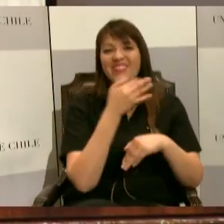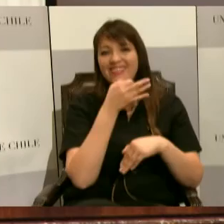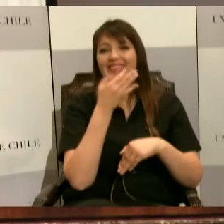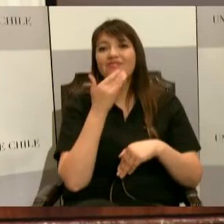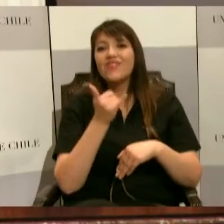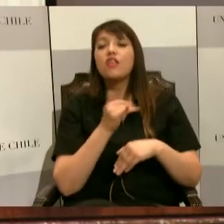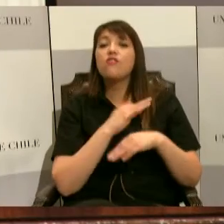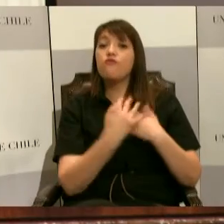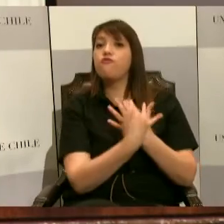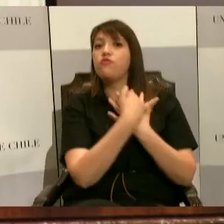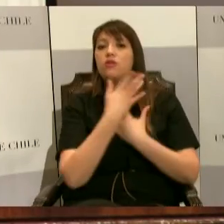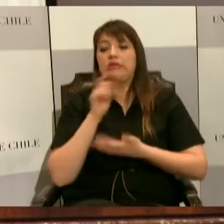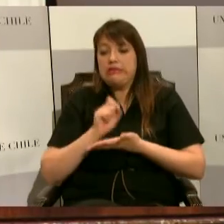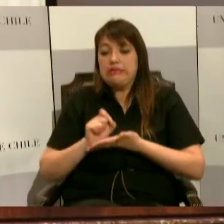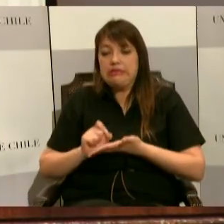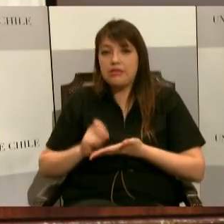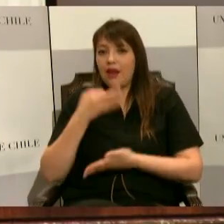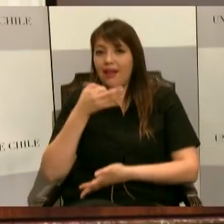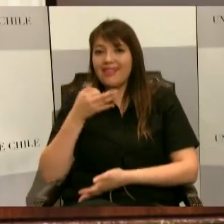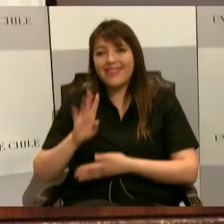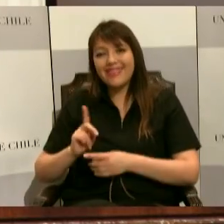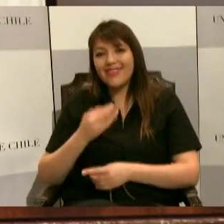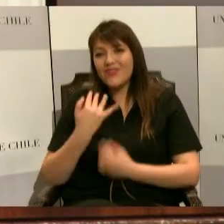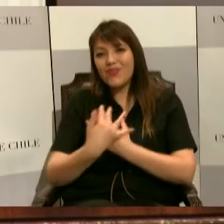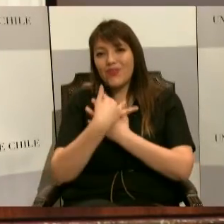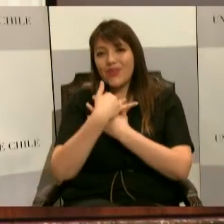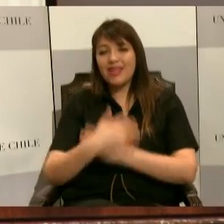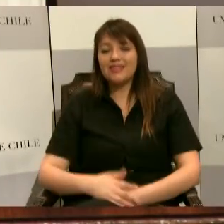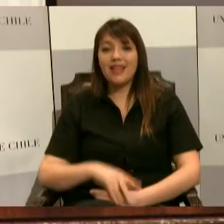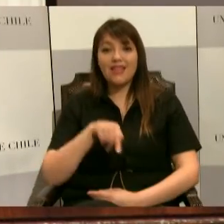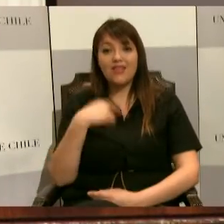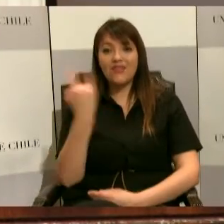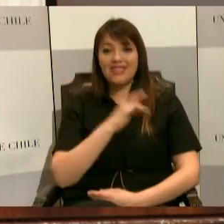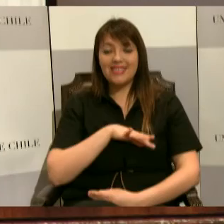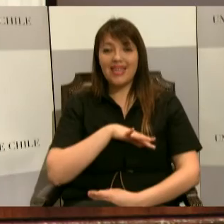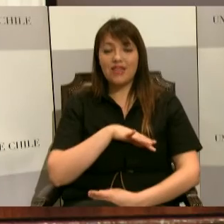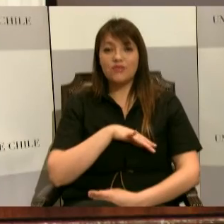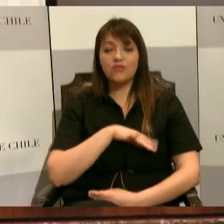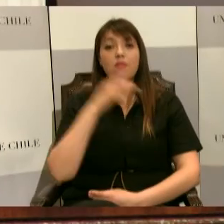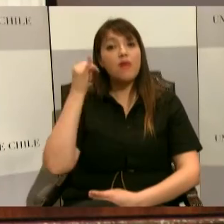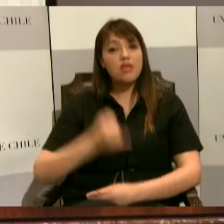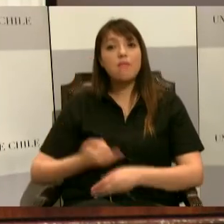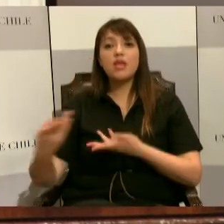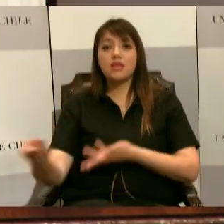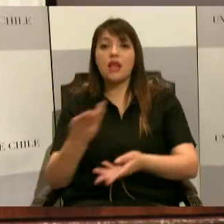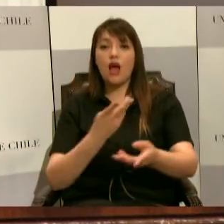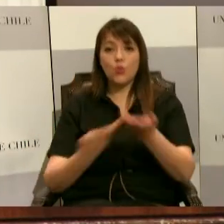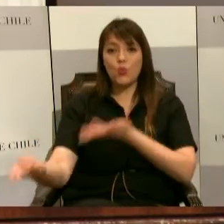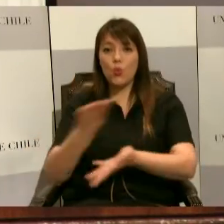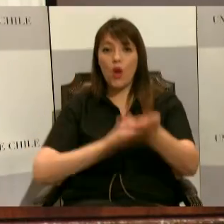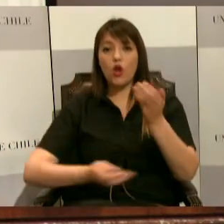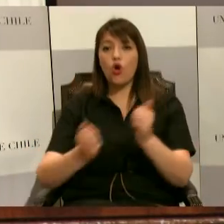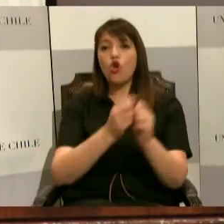Que influye al momento de redactar el discurso, ¿ya? Pero la Universidad de Chile va siempre a interactuar con todas